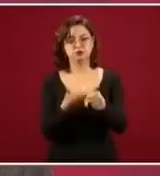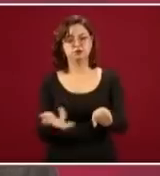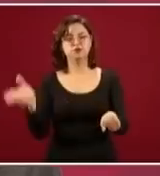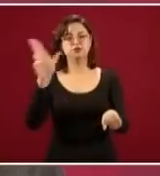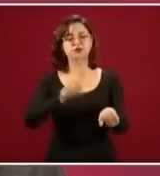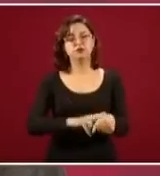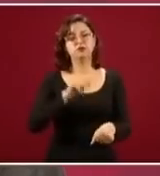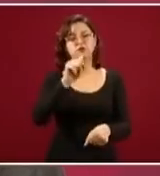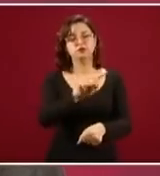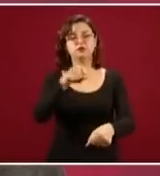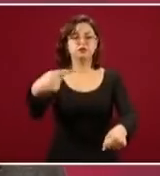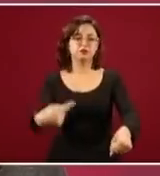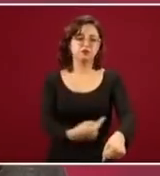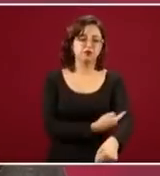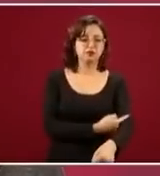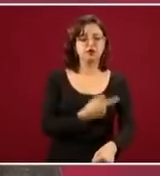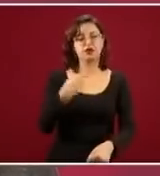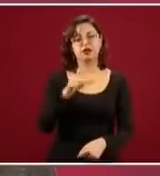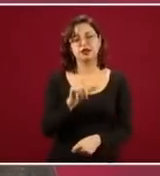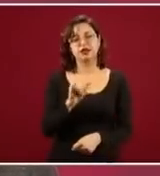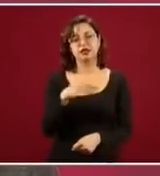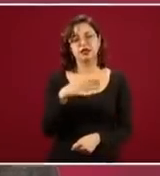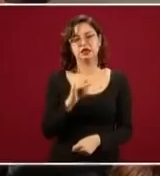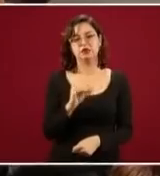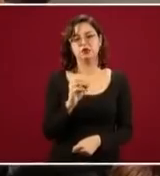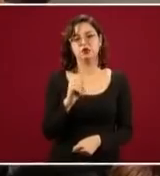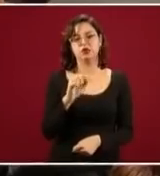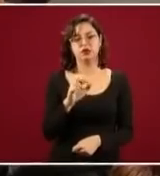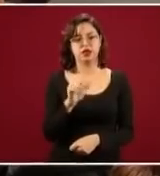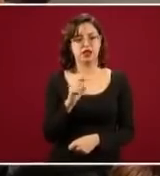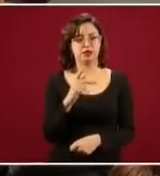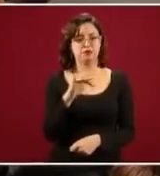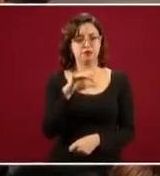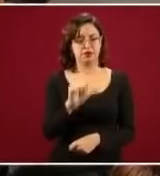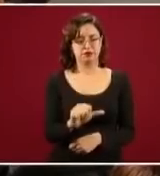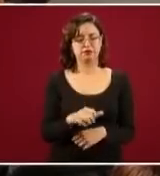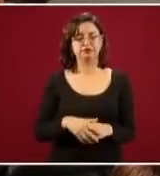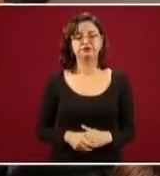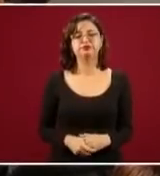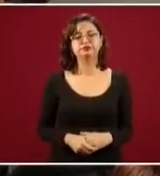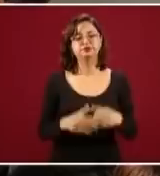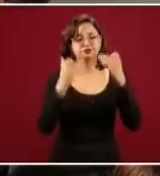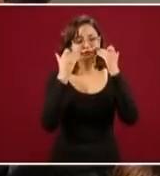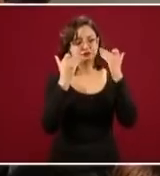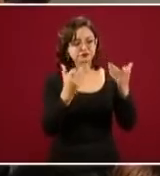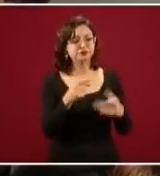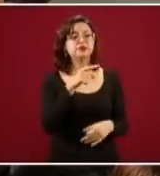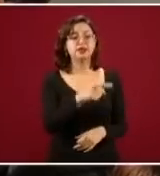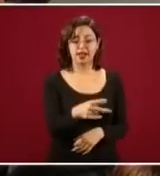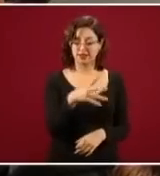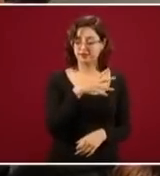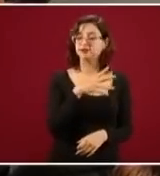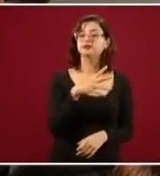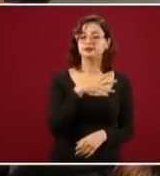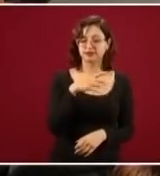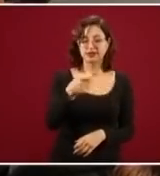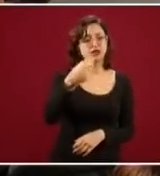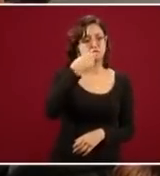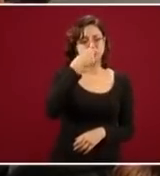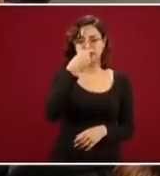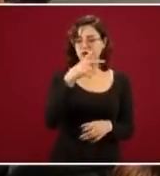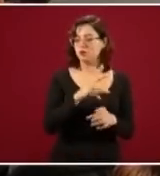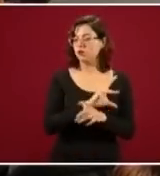quimioterapias. Identificamos y constatamos que se había recibido la vincristina y todos los